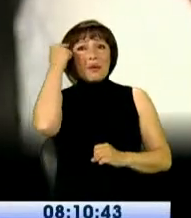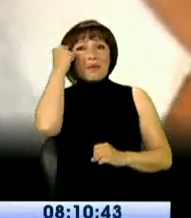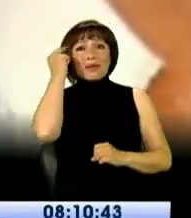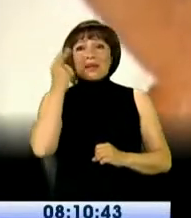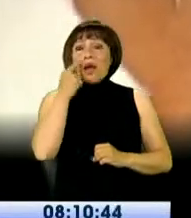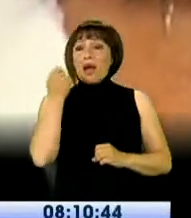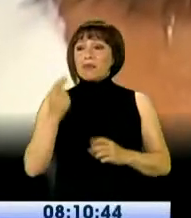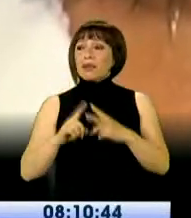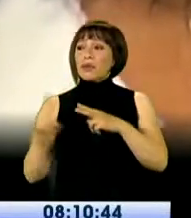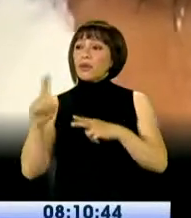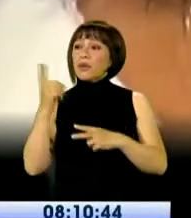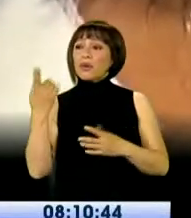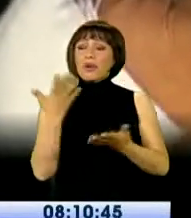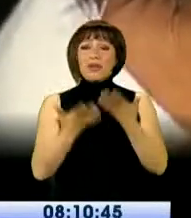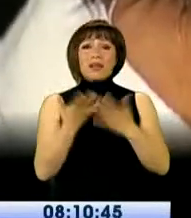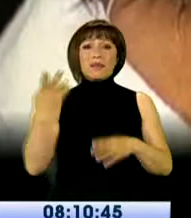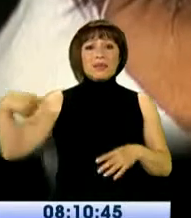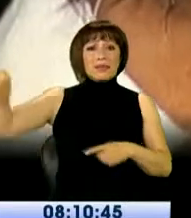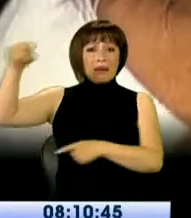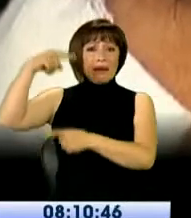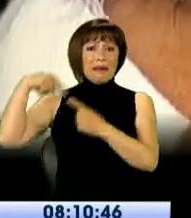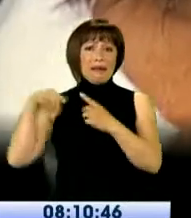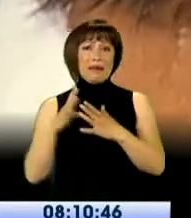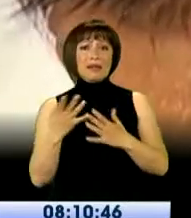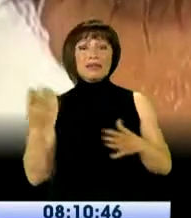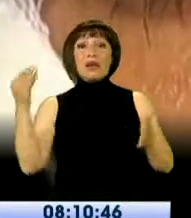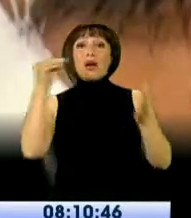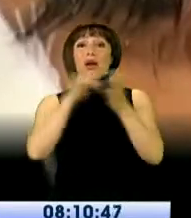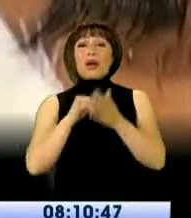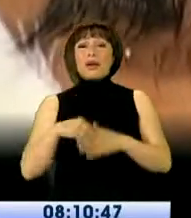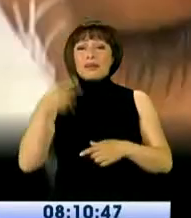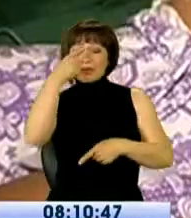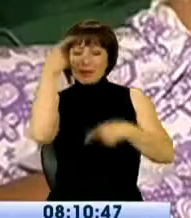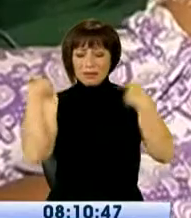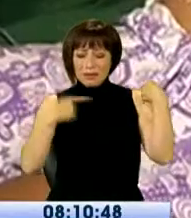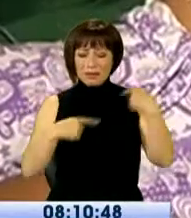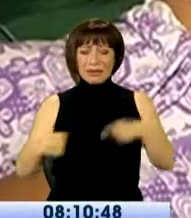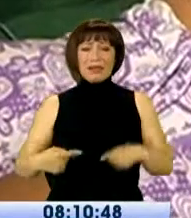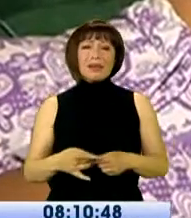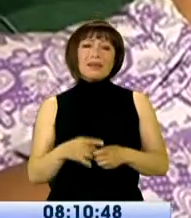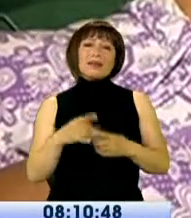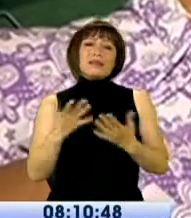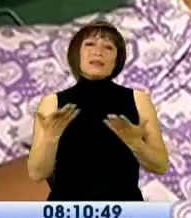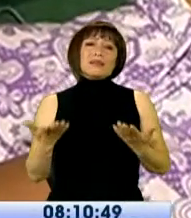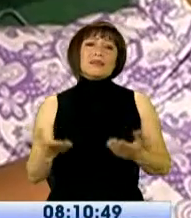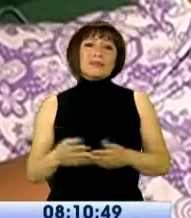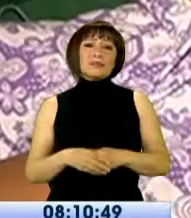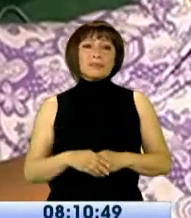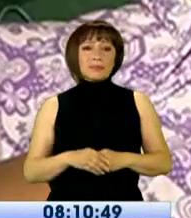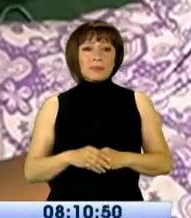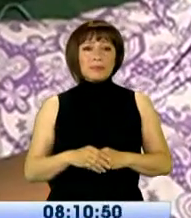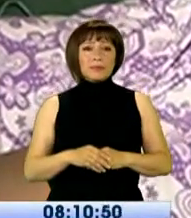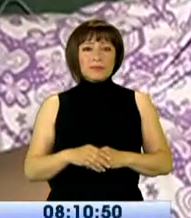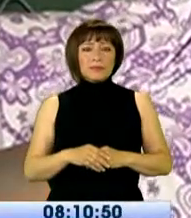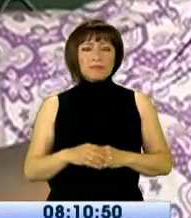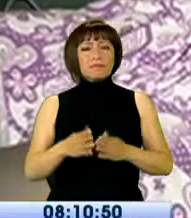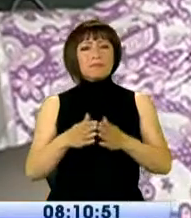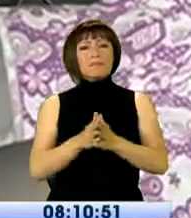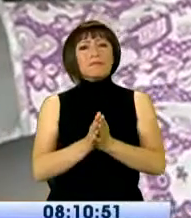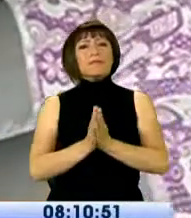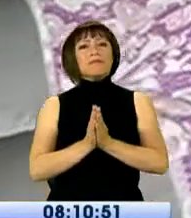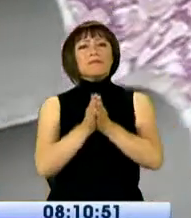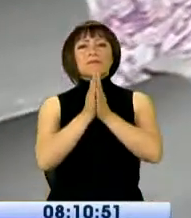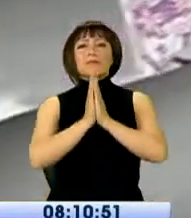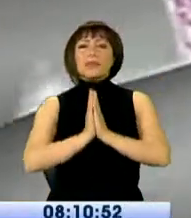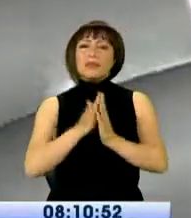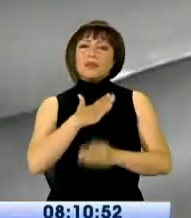prófugo y no sé en qué momento va a venir vuelta y me va a volver a hacer más daño del que ya me ha hecho y pide justicia para